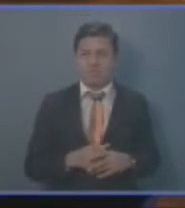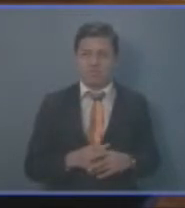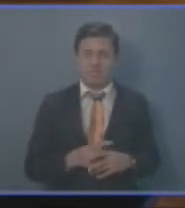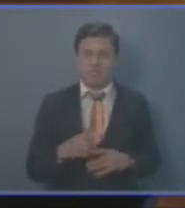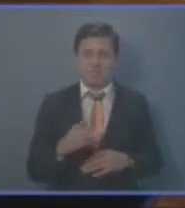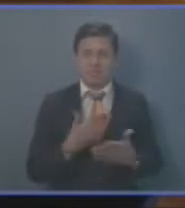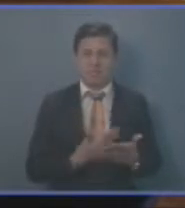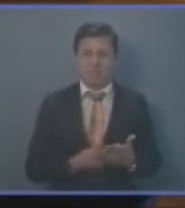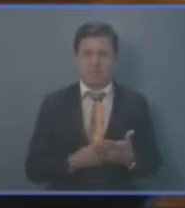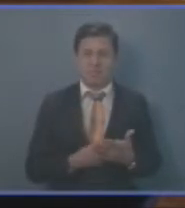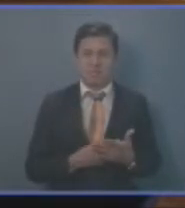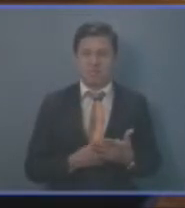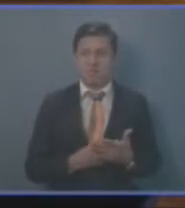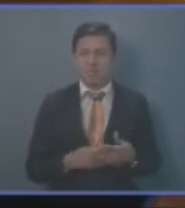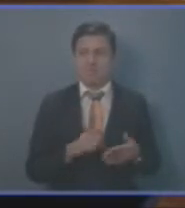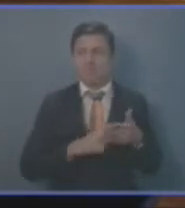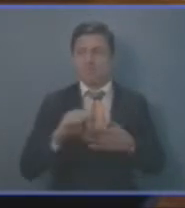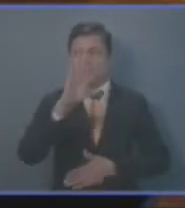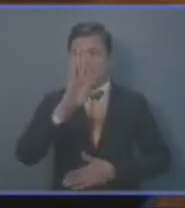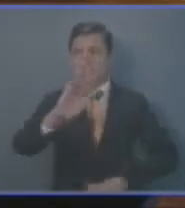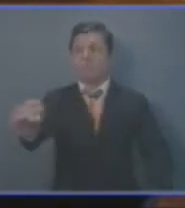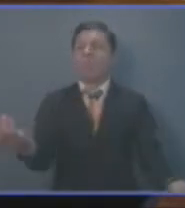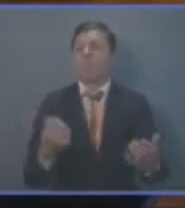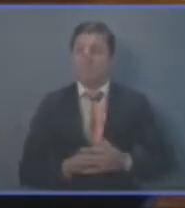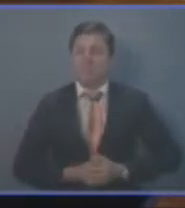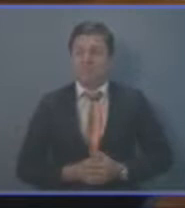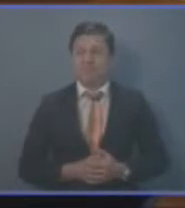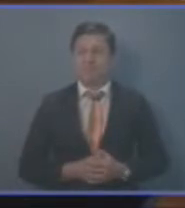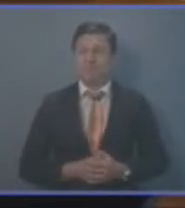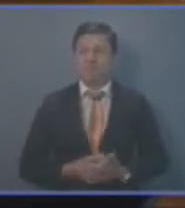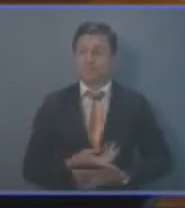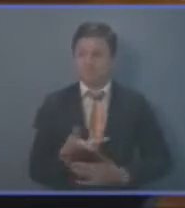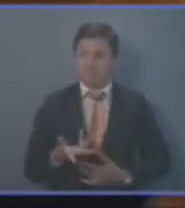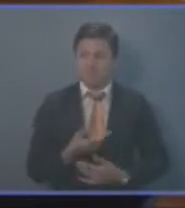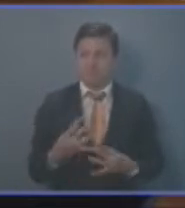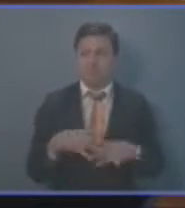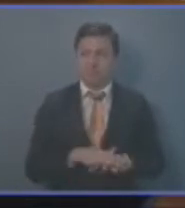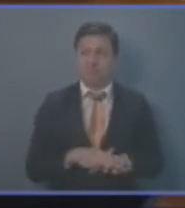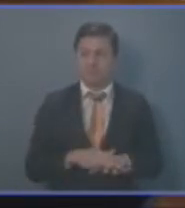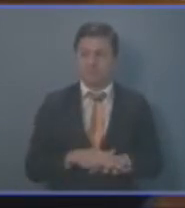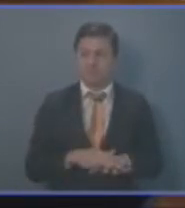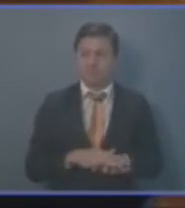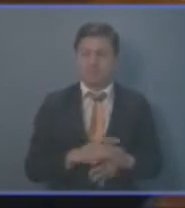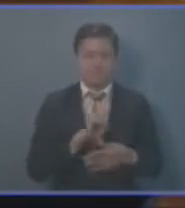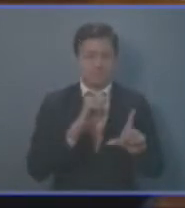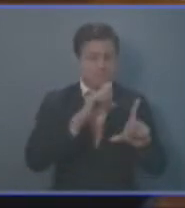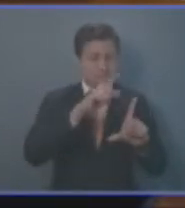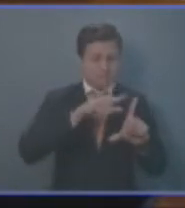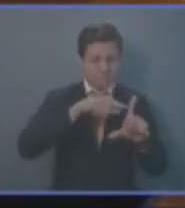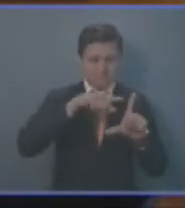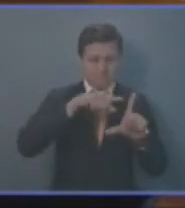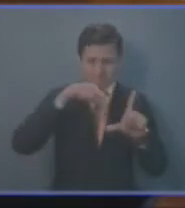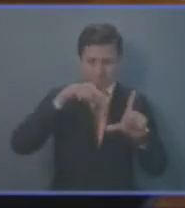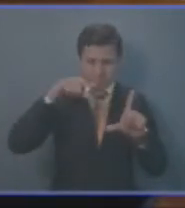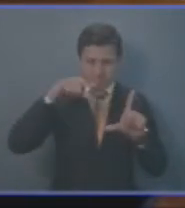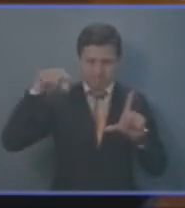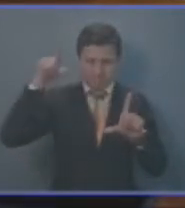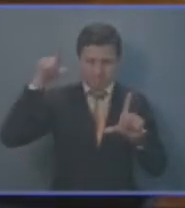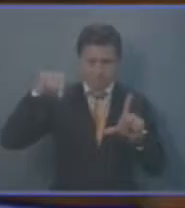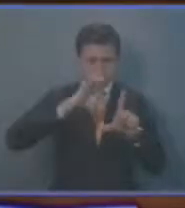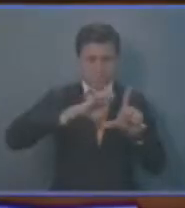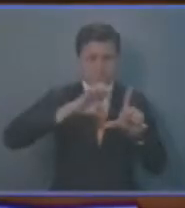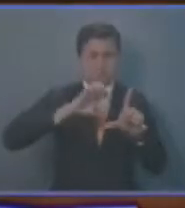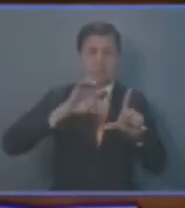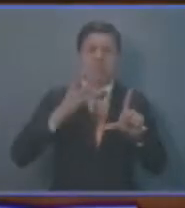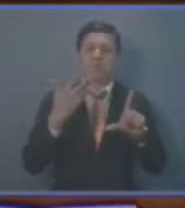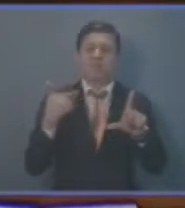públicas y privadas. Literal B, la producción e integración de estadísticas e indicadores de salud y poblacionales.